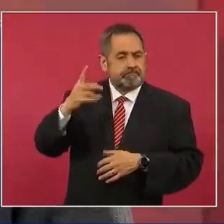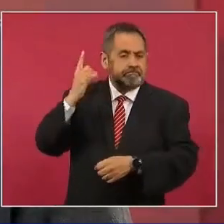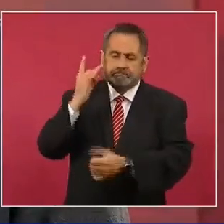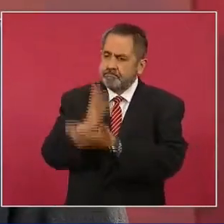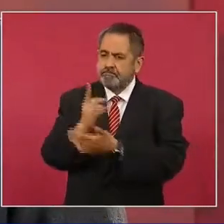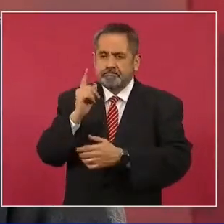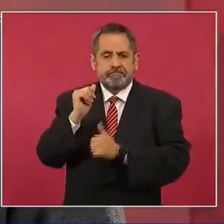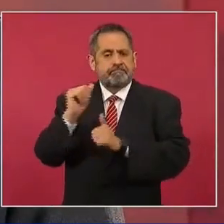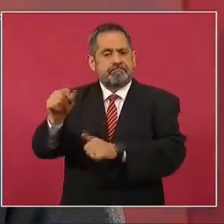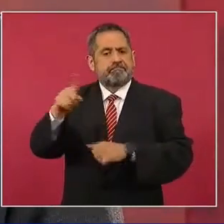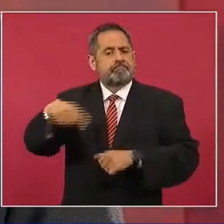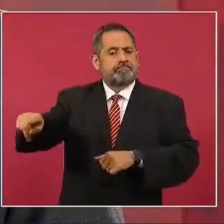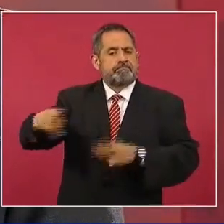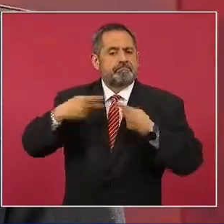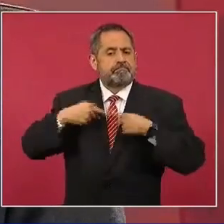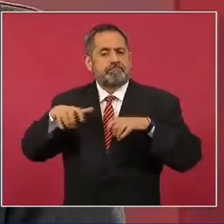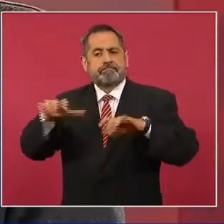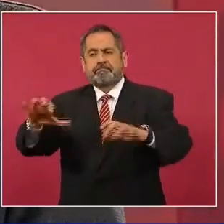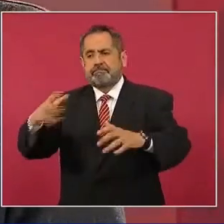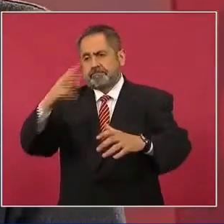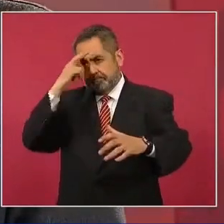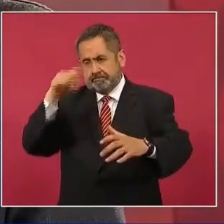México.